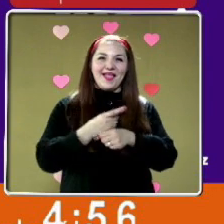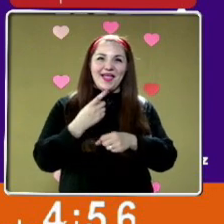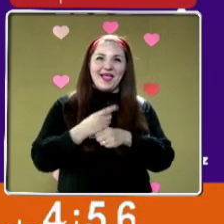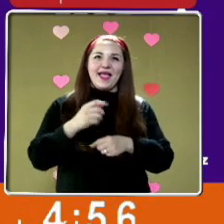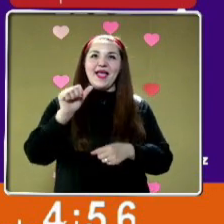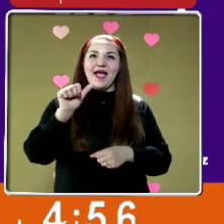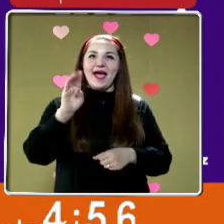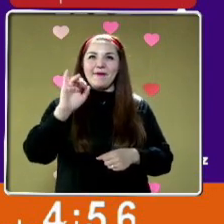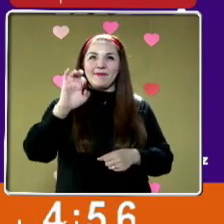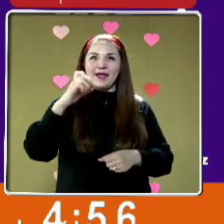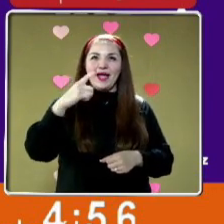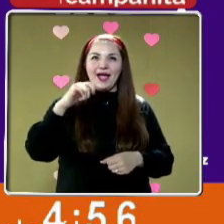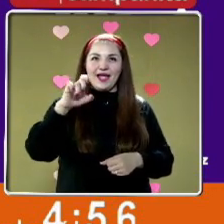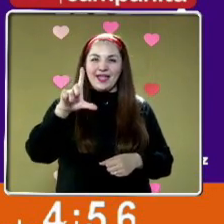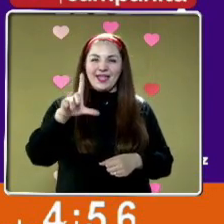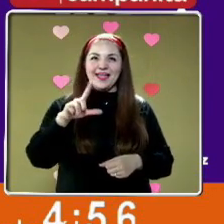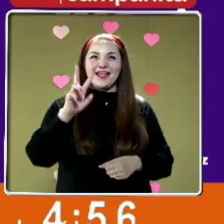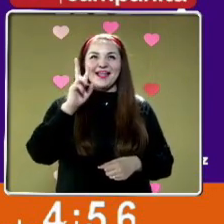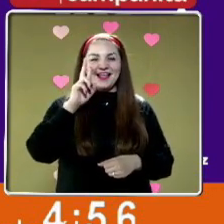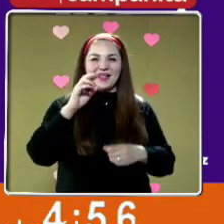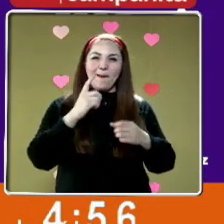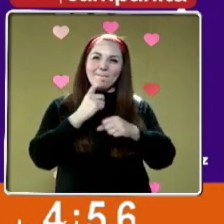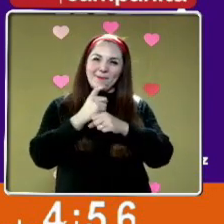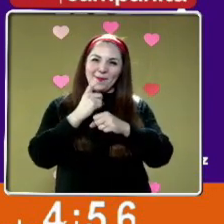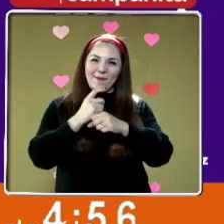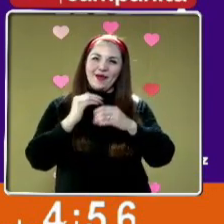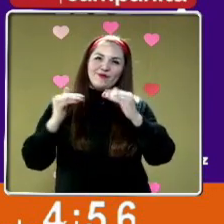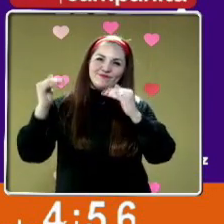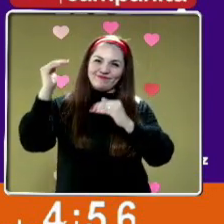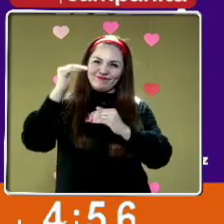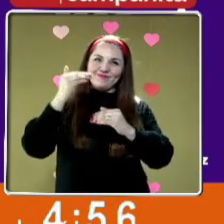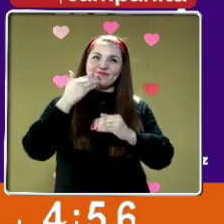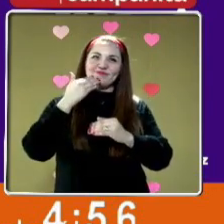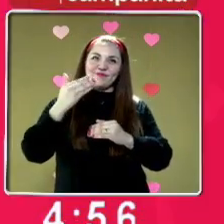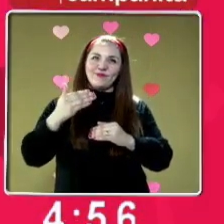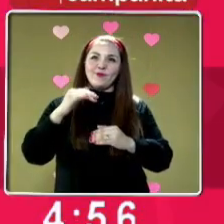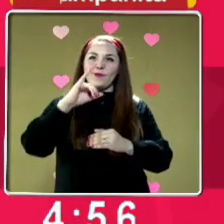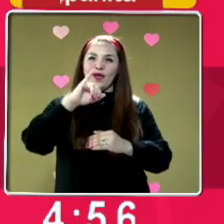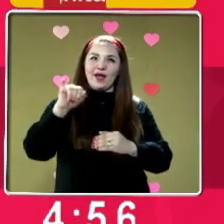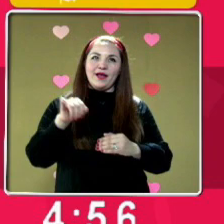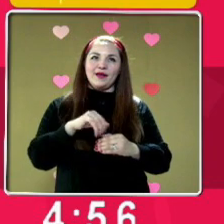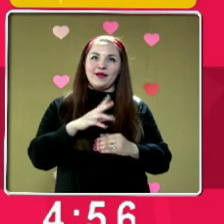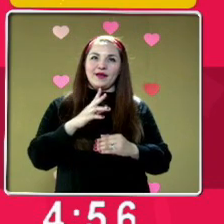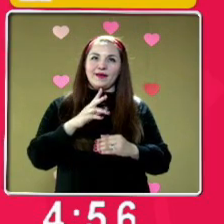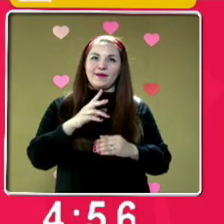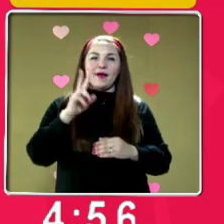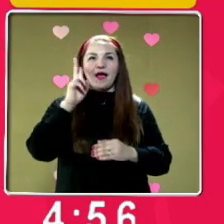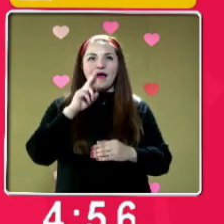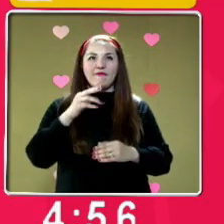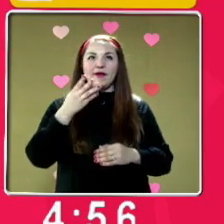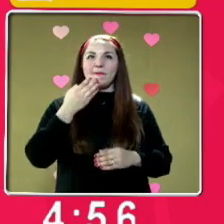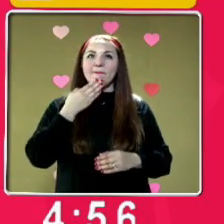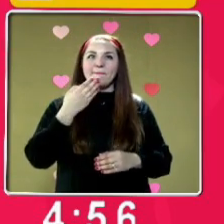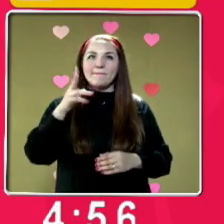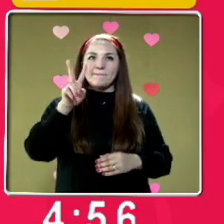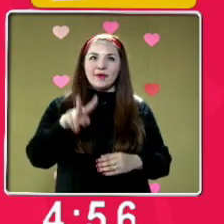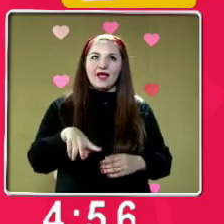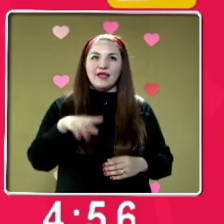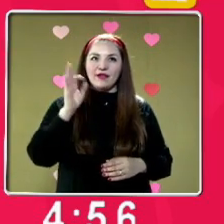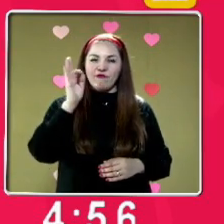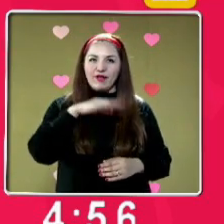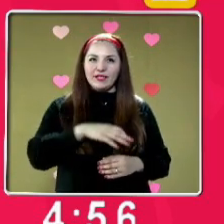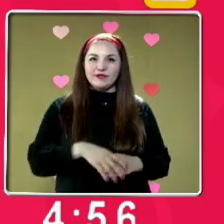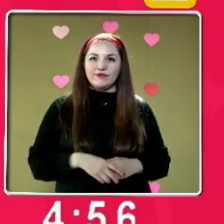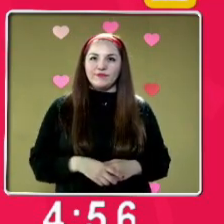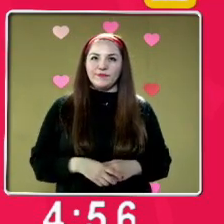tal Abigail. Sigue ahí como que a la delantera y va más o menos. A ver, maestra, avanzamos. Una fácil, ¿verdadero